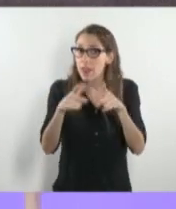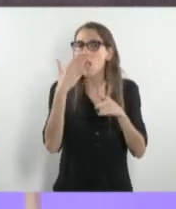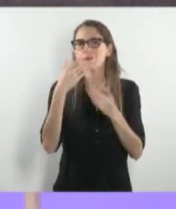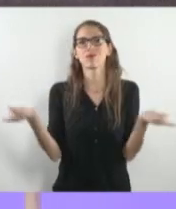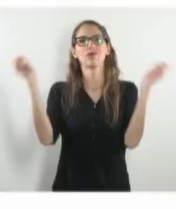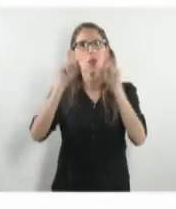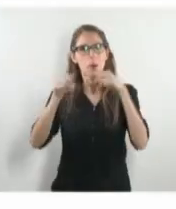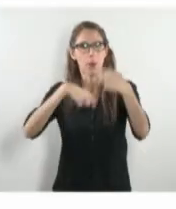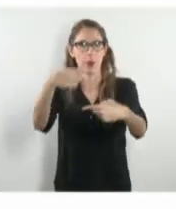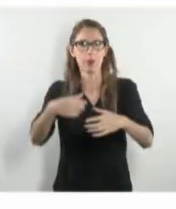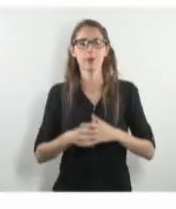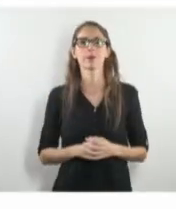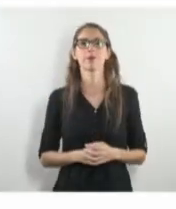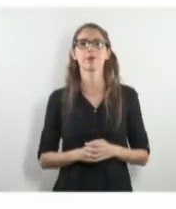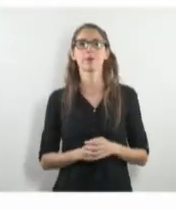más Martín Fierro.